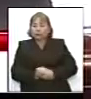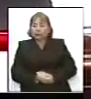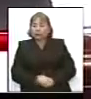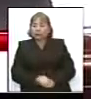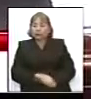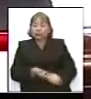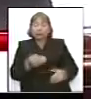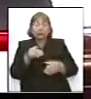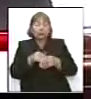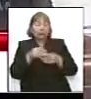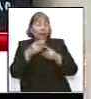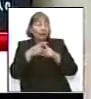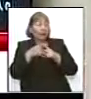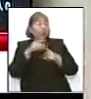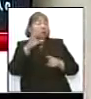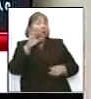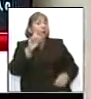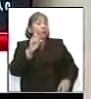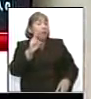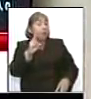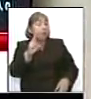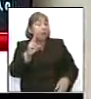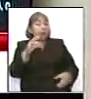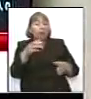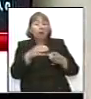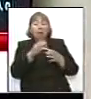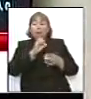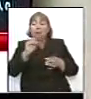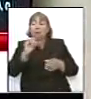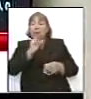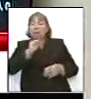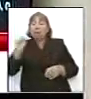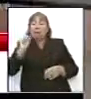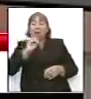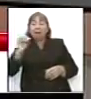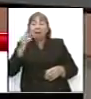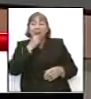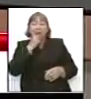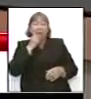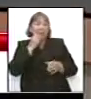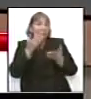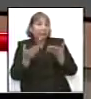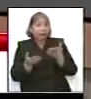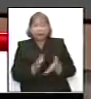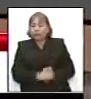Han votado a favor 82 señores congresistas, 0 en contra, 0 abstenciones.